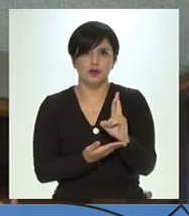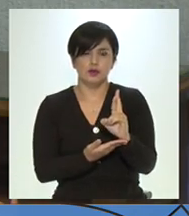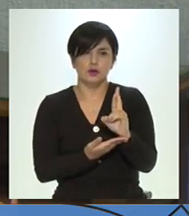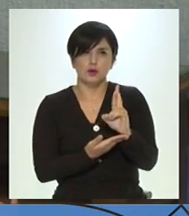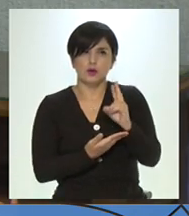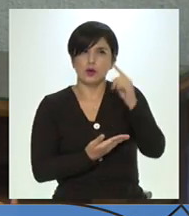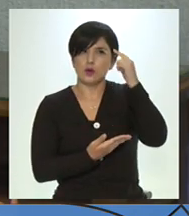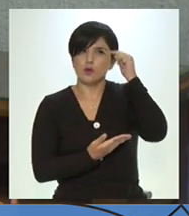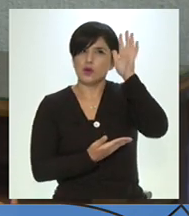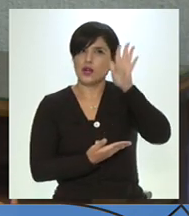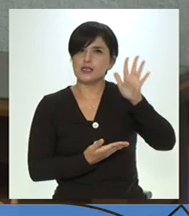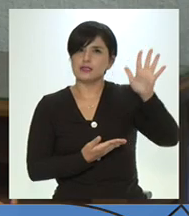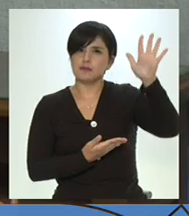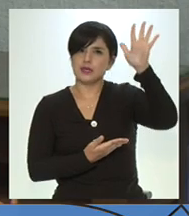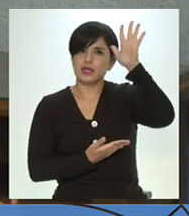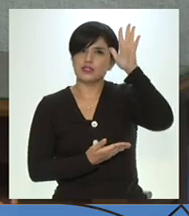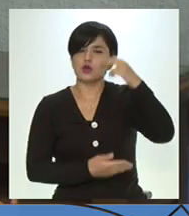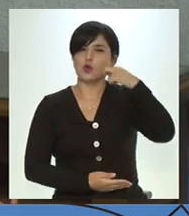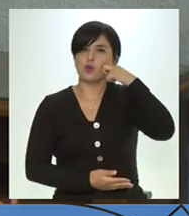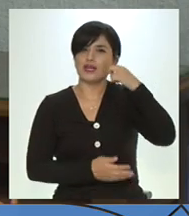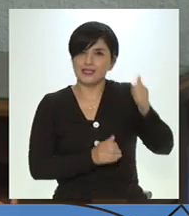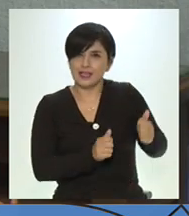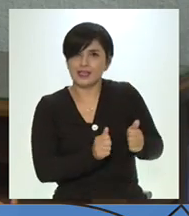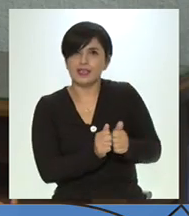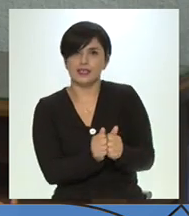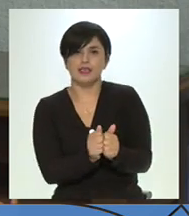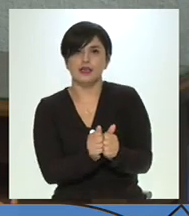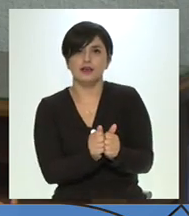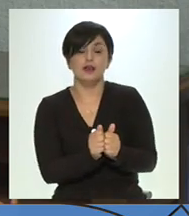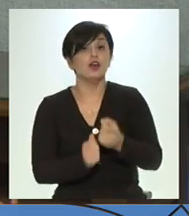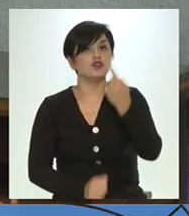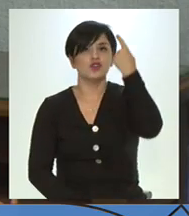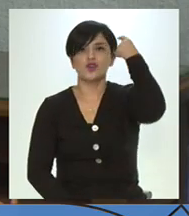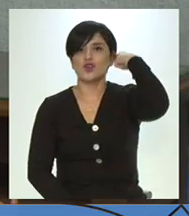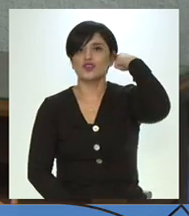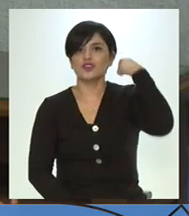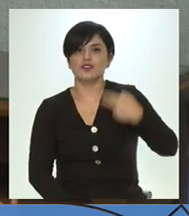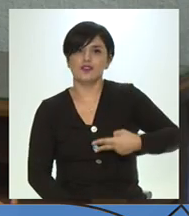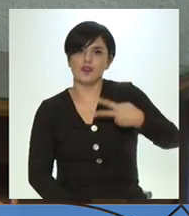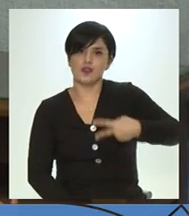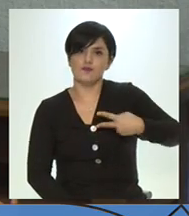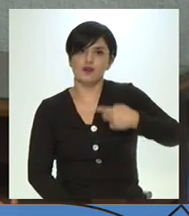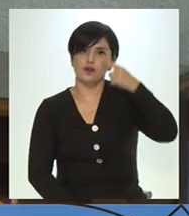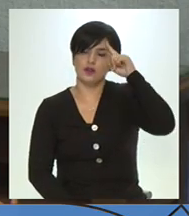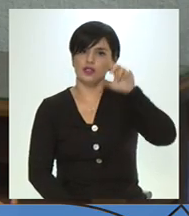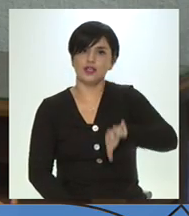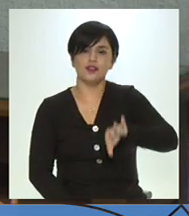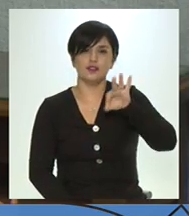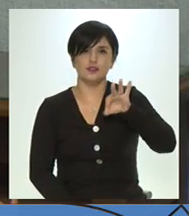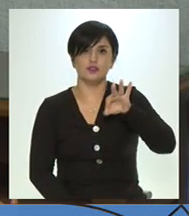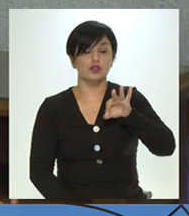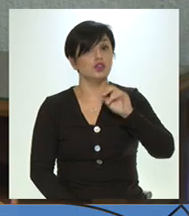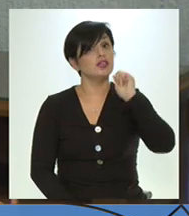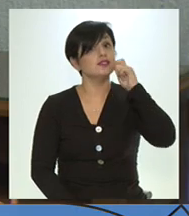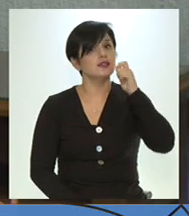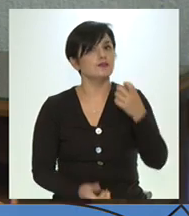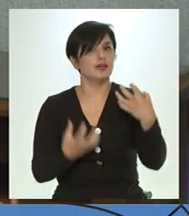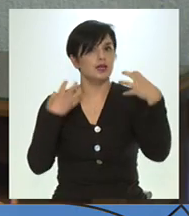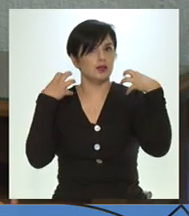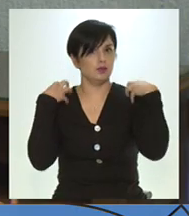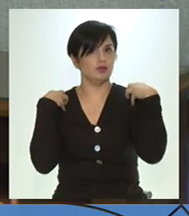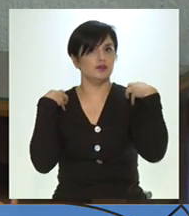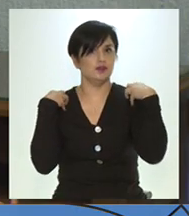sirve de guía soy consciente del enorme valor que entraña esta decisión y de las responsabilidades inherentes